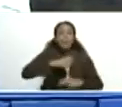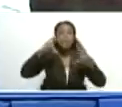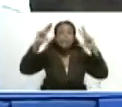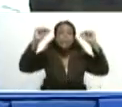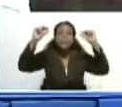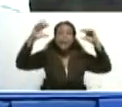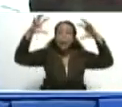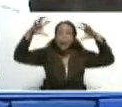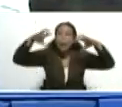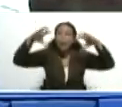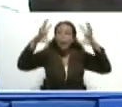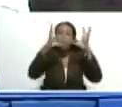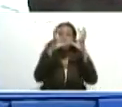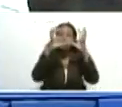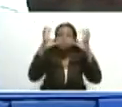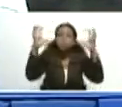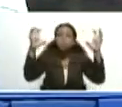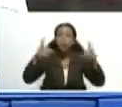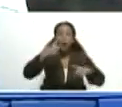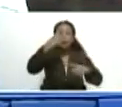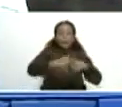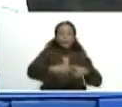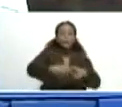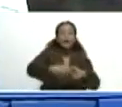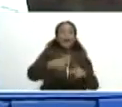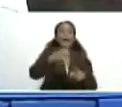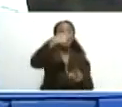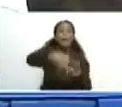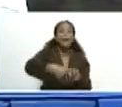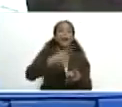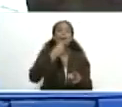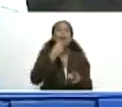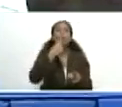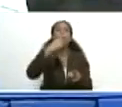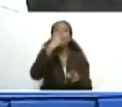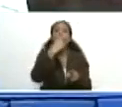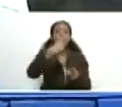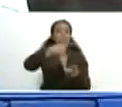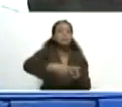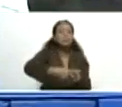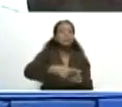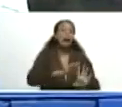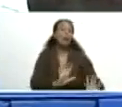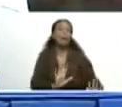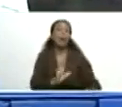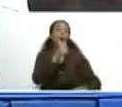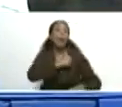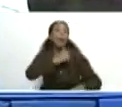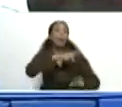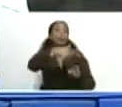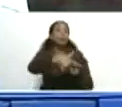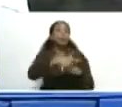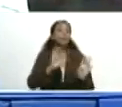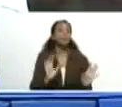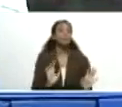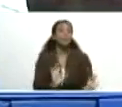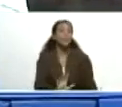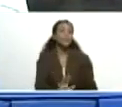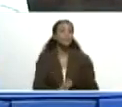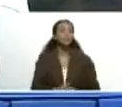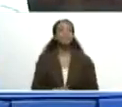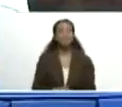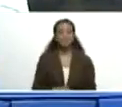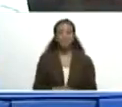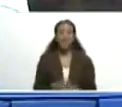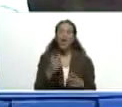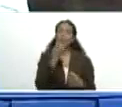tenemos aguantada, punta de cuchillo y de sal. ¿Ah? Ni va a caer. Así es. Bueno,